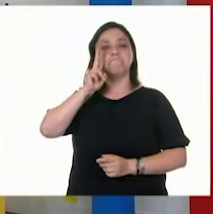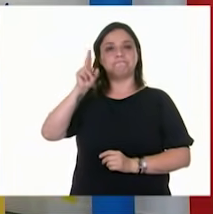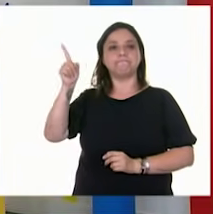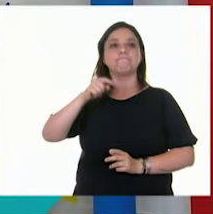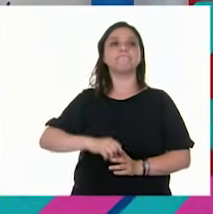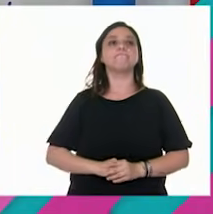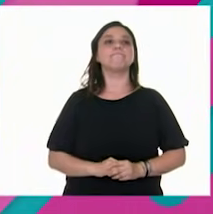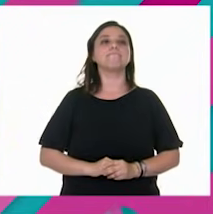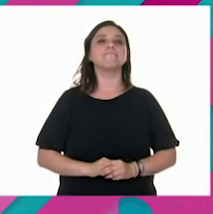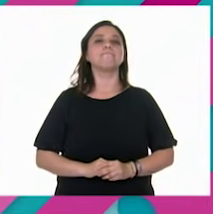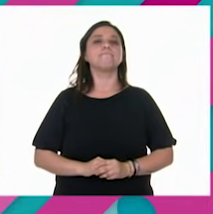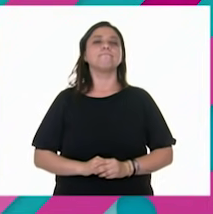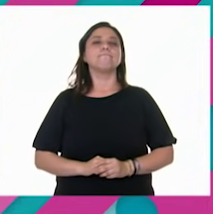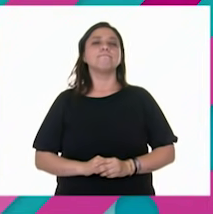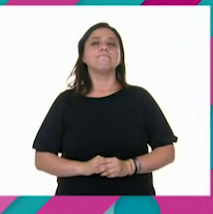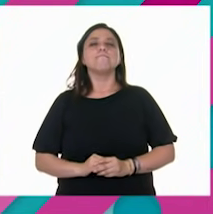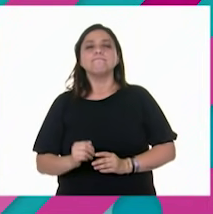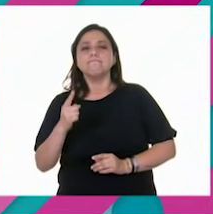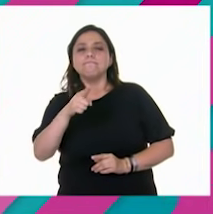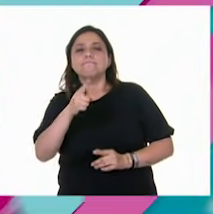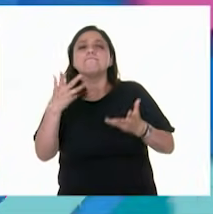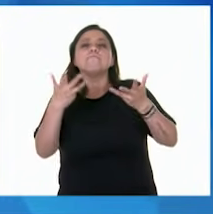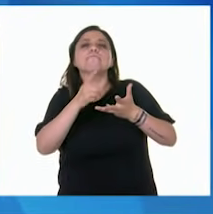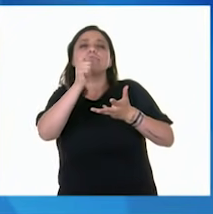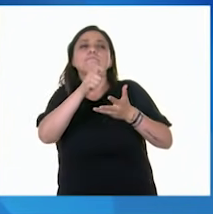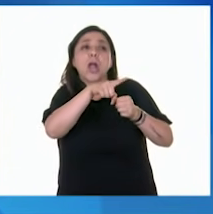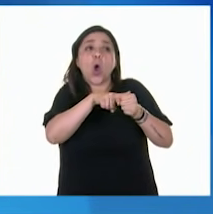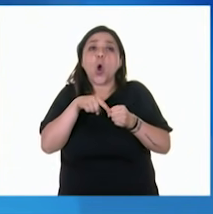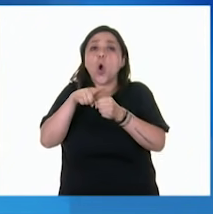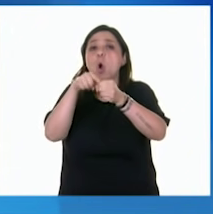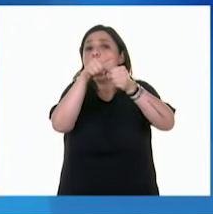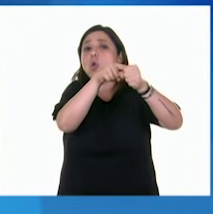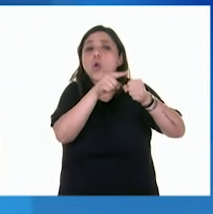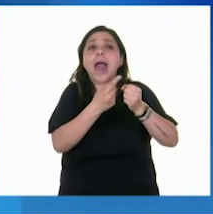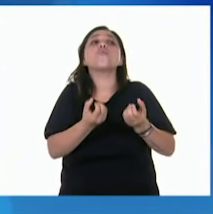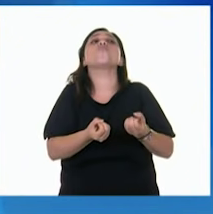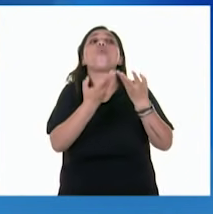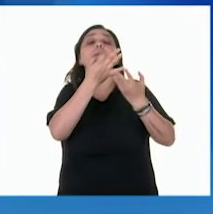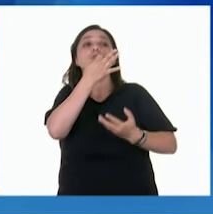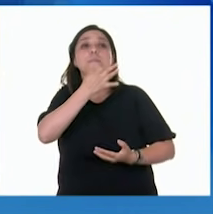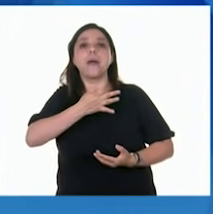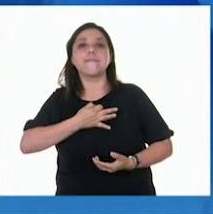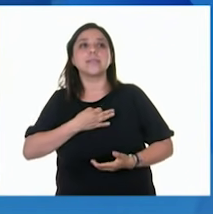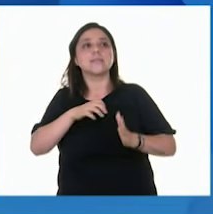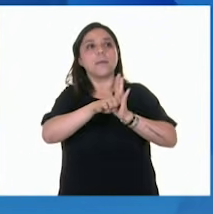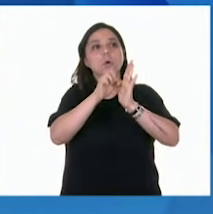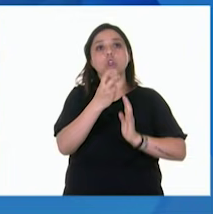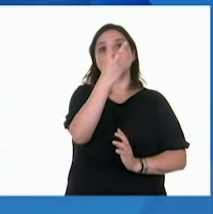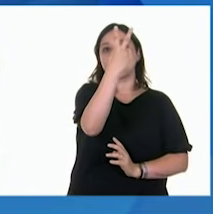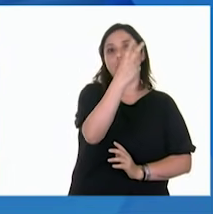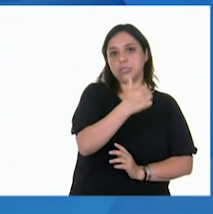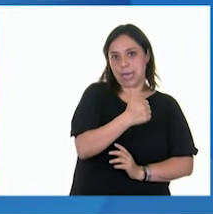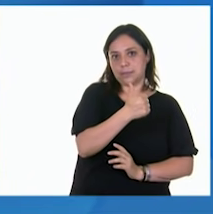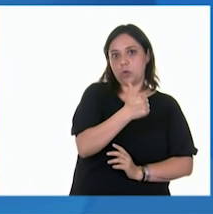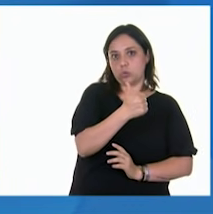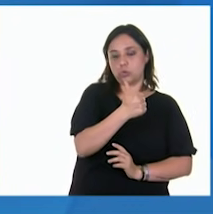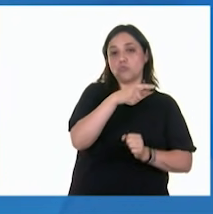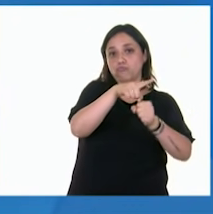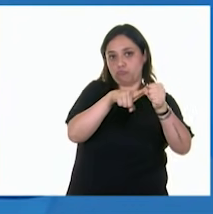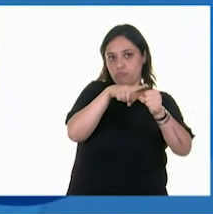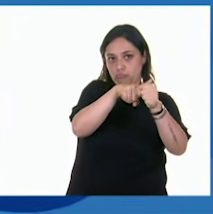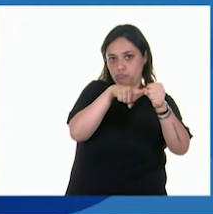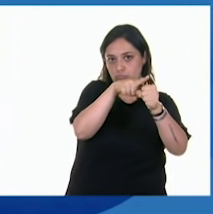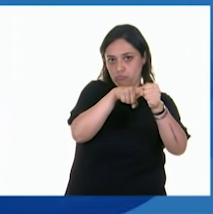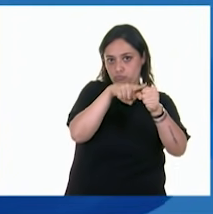ver. Y lo que tenemos que realizar es iluminar, ajá, la fracción que nos está indicando. En este caso, 2/6 de la figura. Ajá. Y yo aquí te tengo